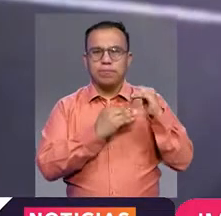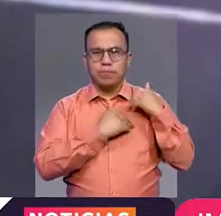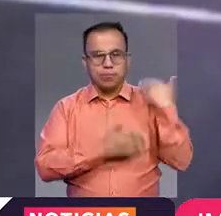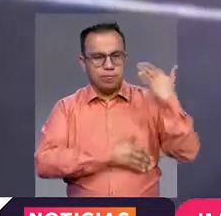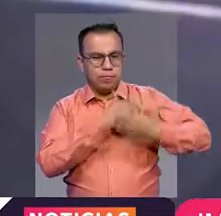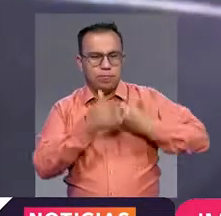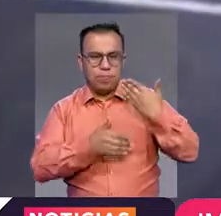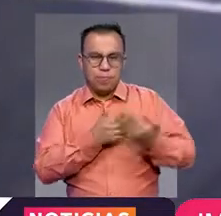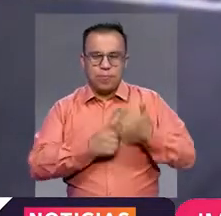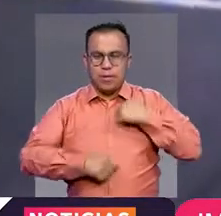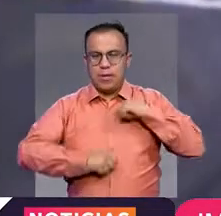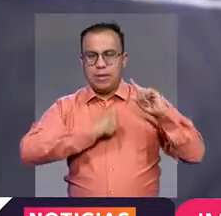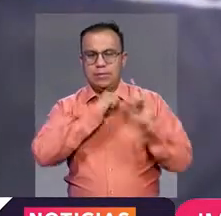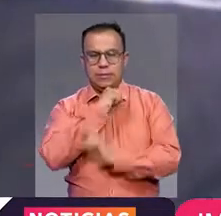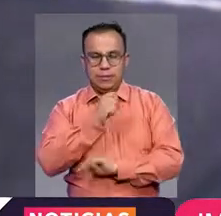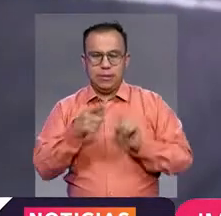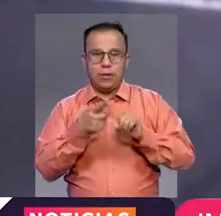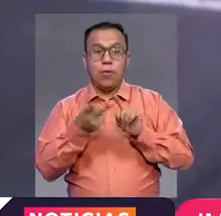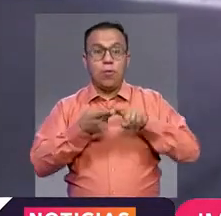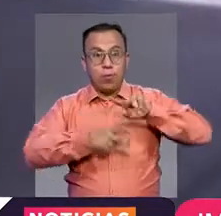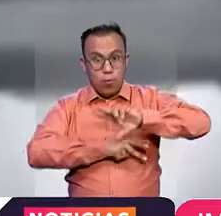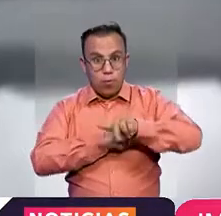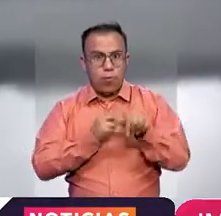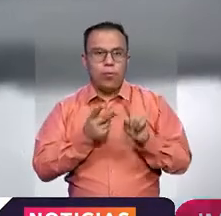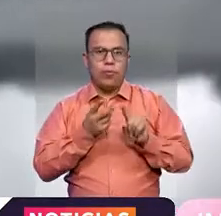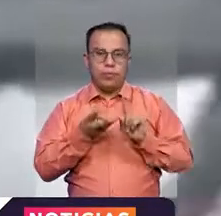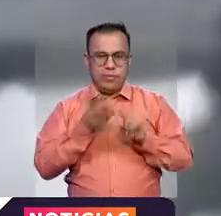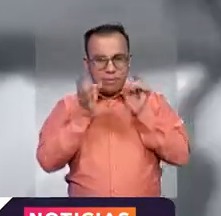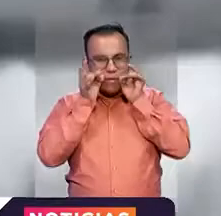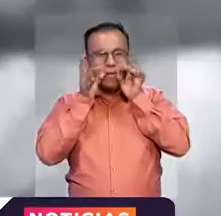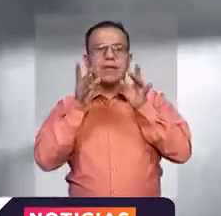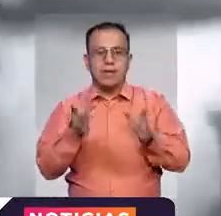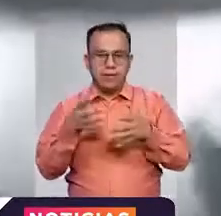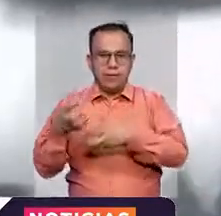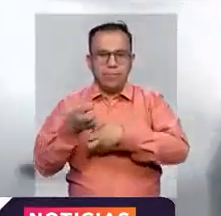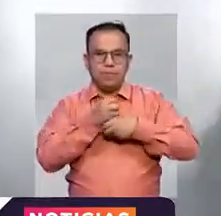los delitos de concierto para delinquir, hurto calificado y agravado y secuestro simple.